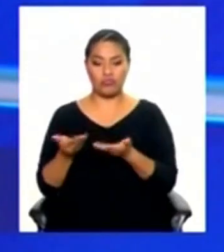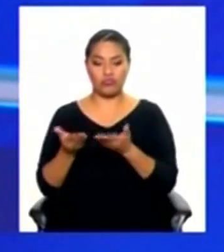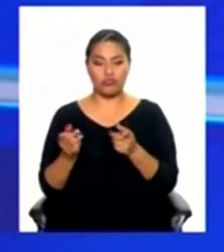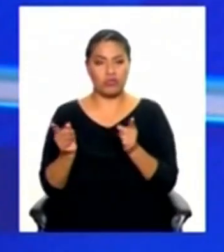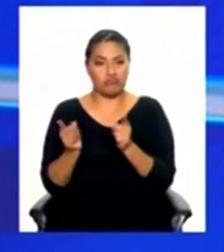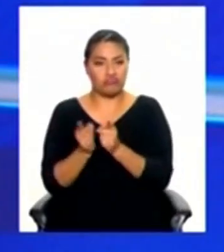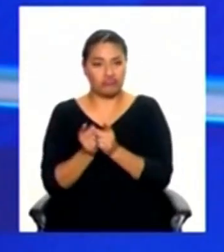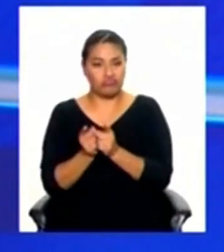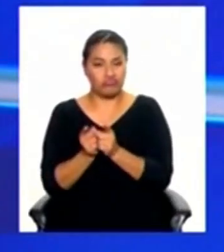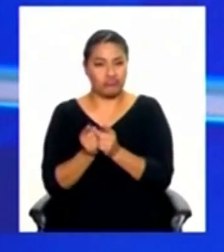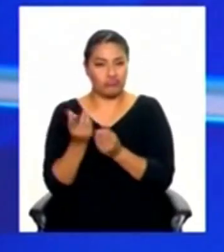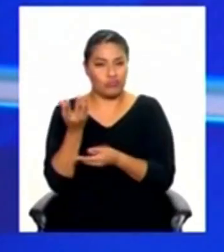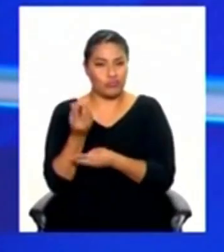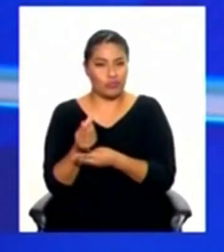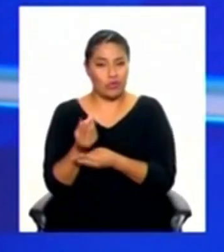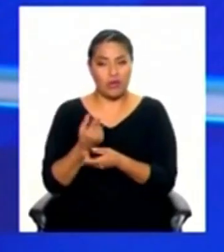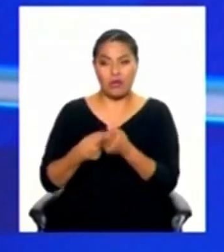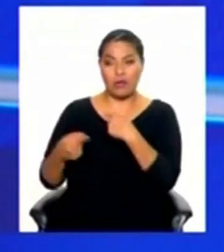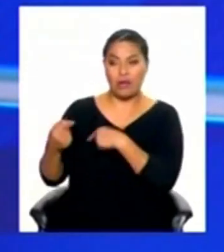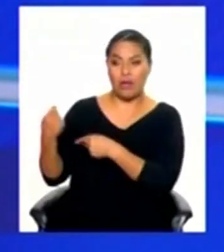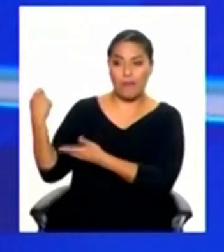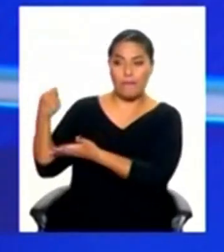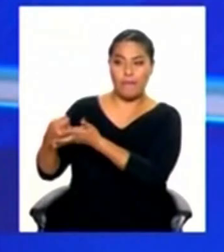menores servicios públicos